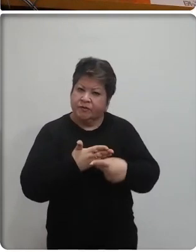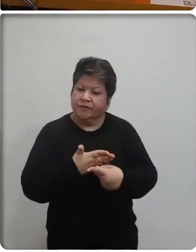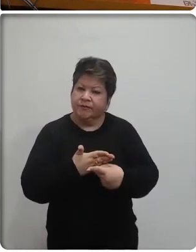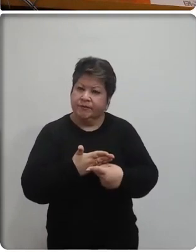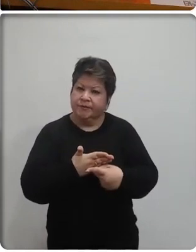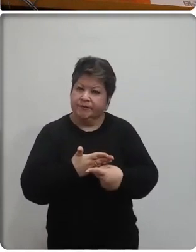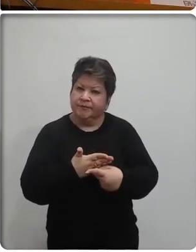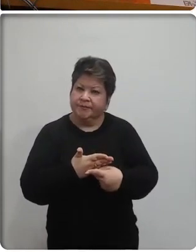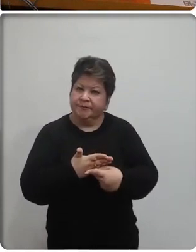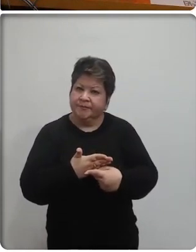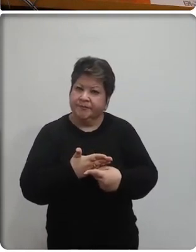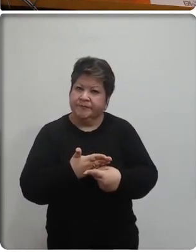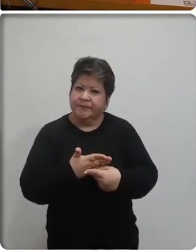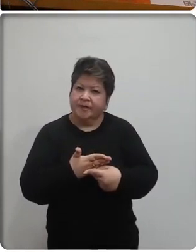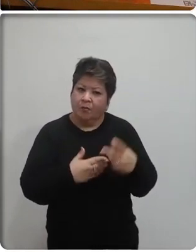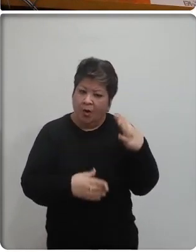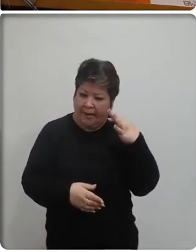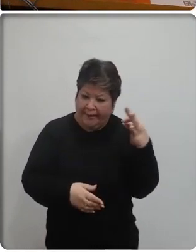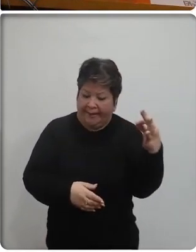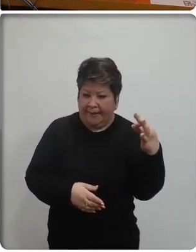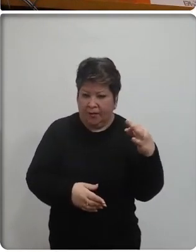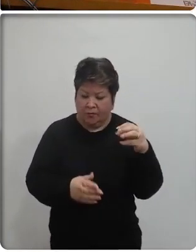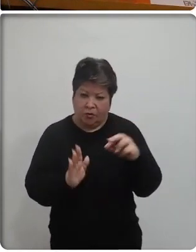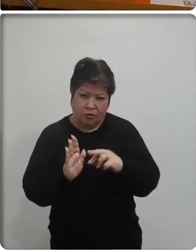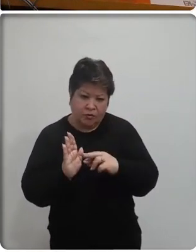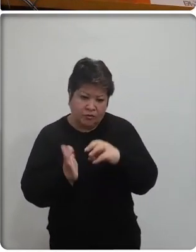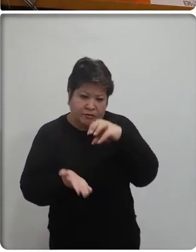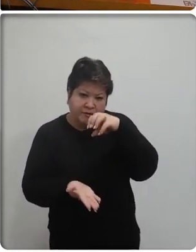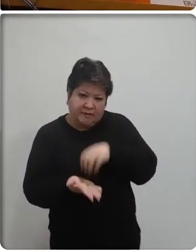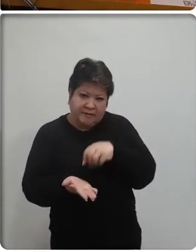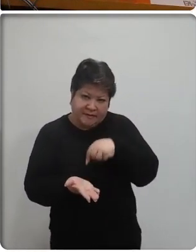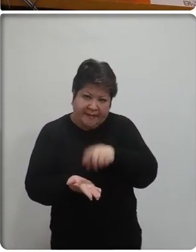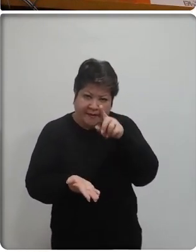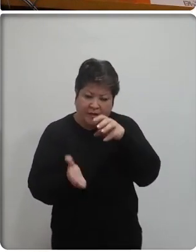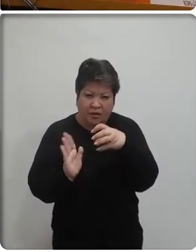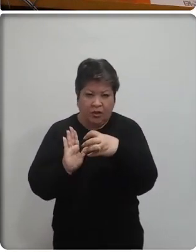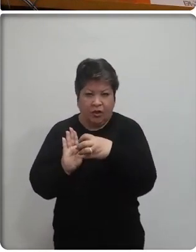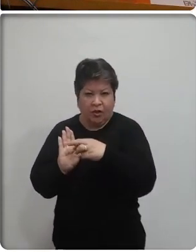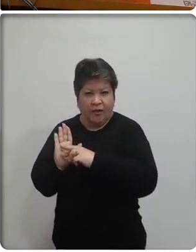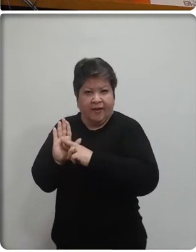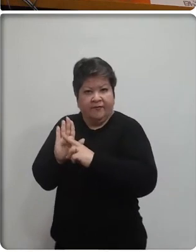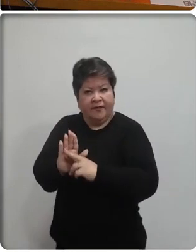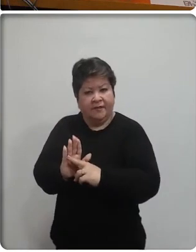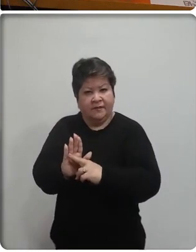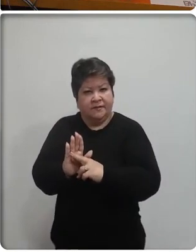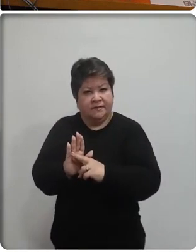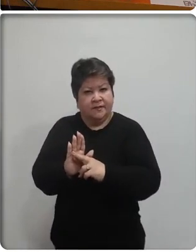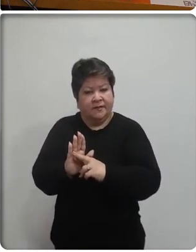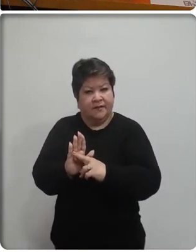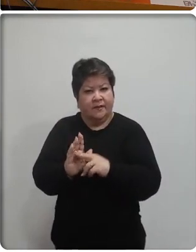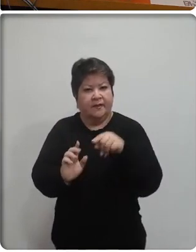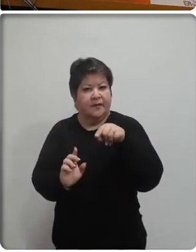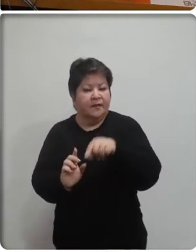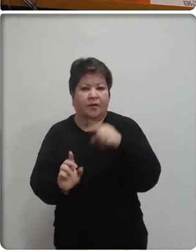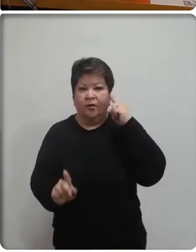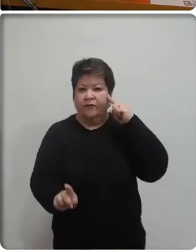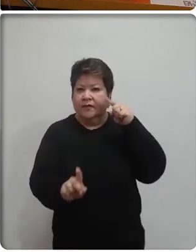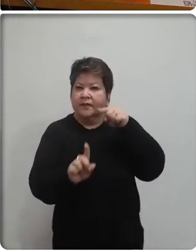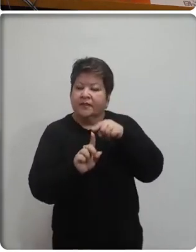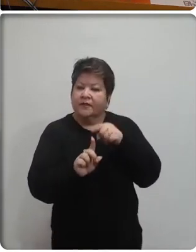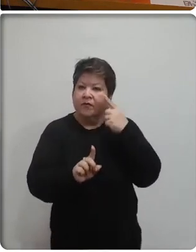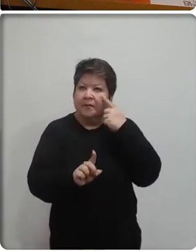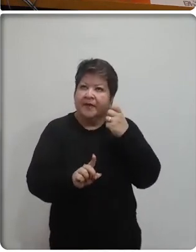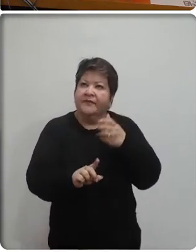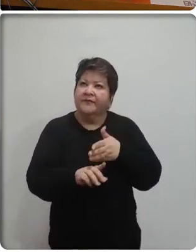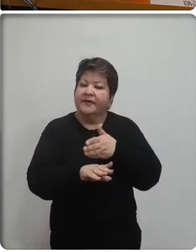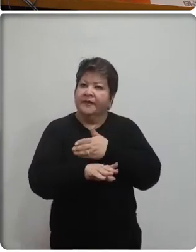ser designados como centro de referencia nacional, y esto dentro de la meta se prevé que pueda